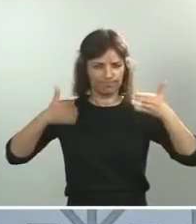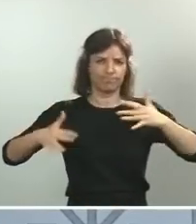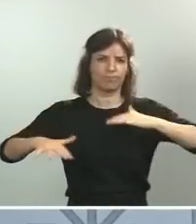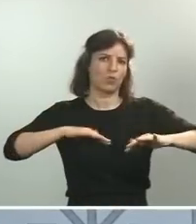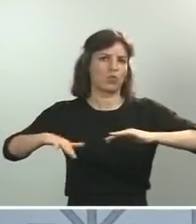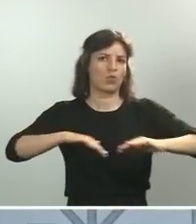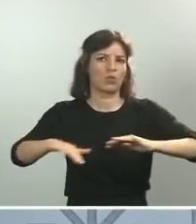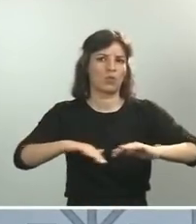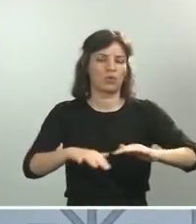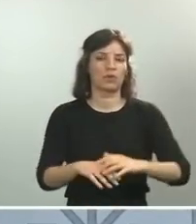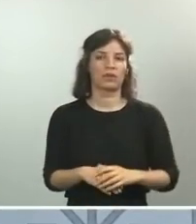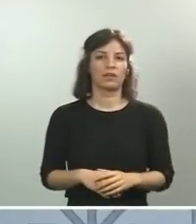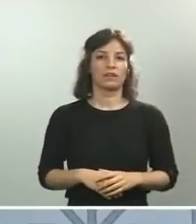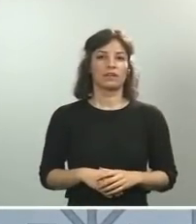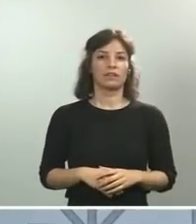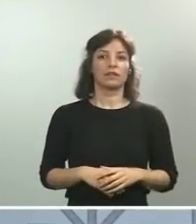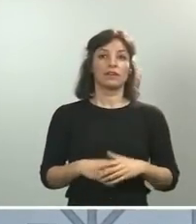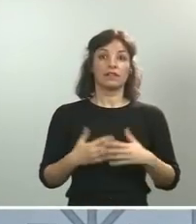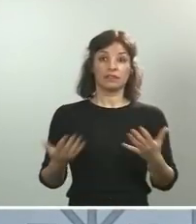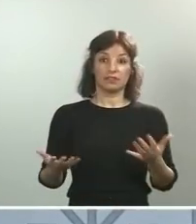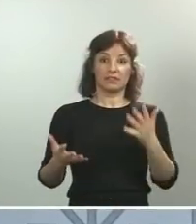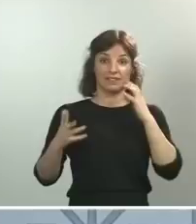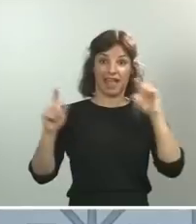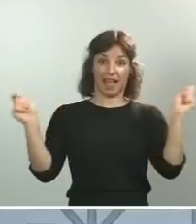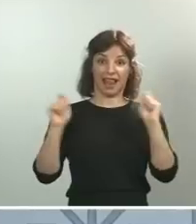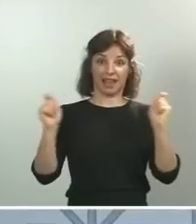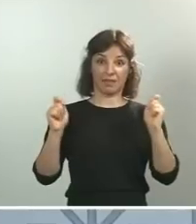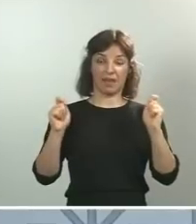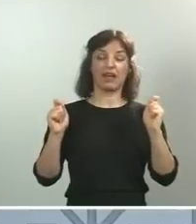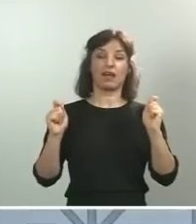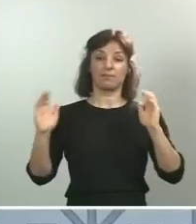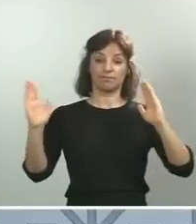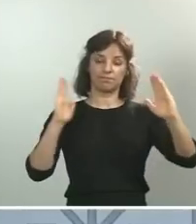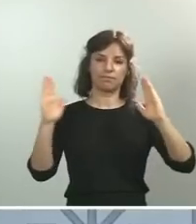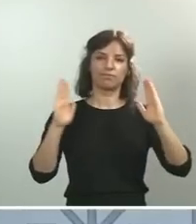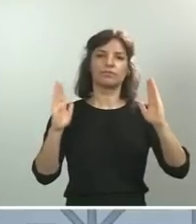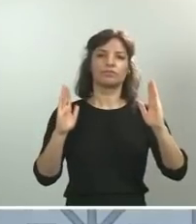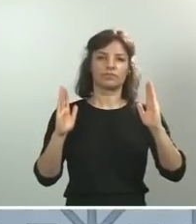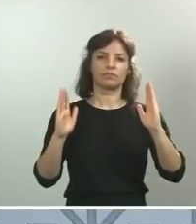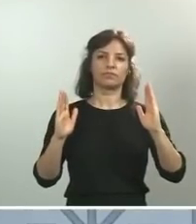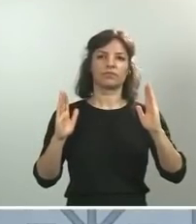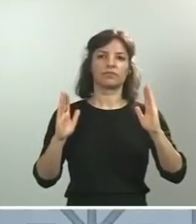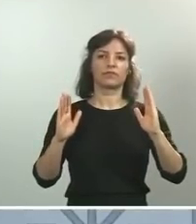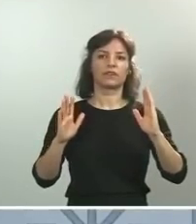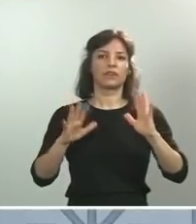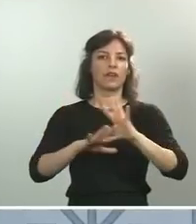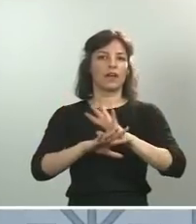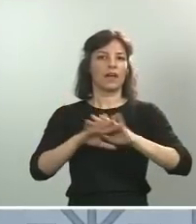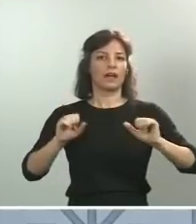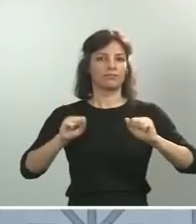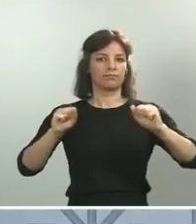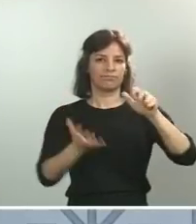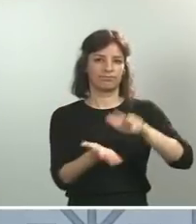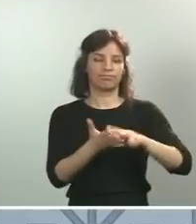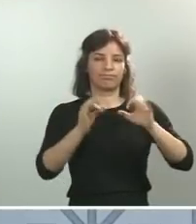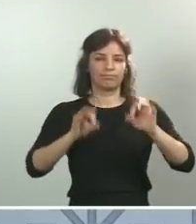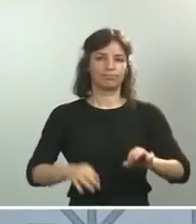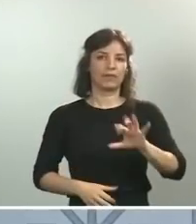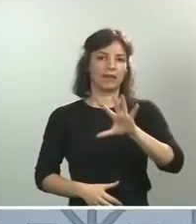estado de alarma, hemos convalidado 550 títulos